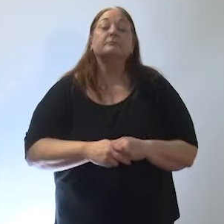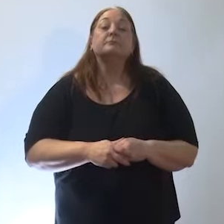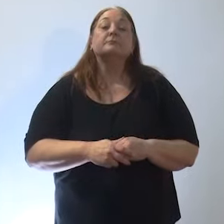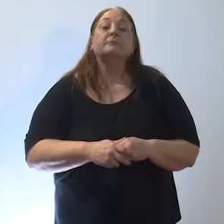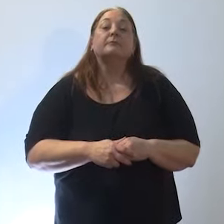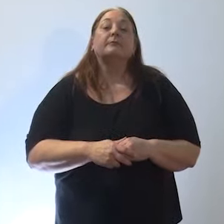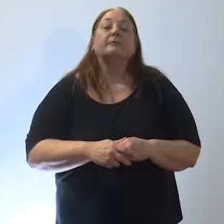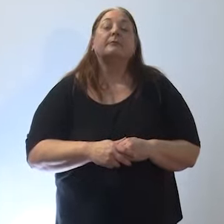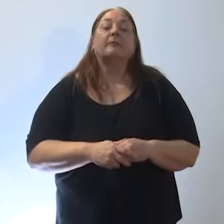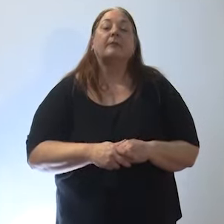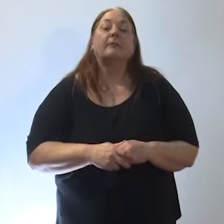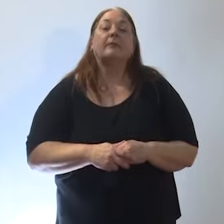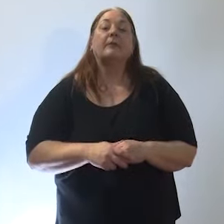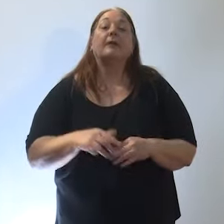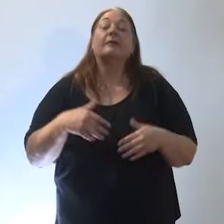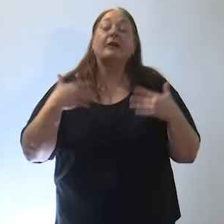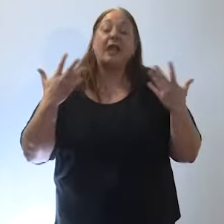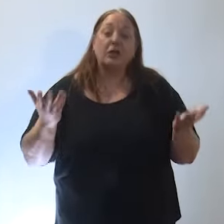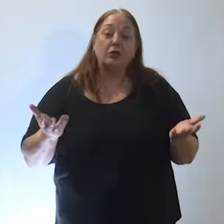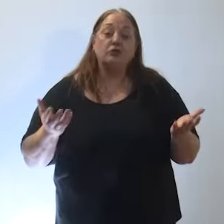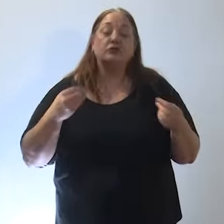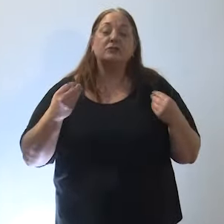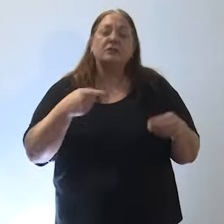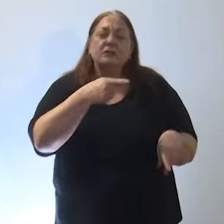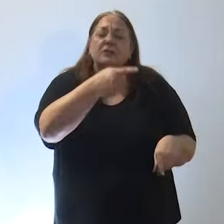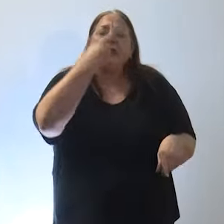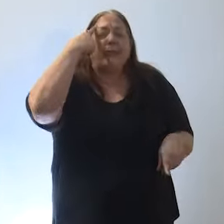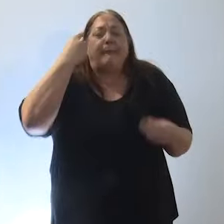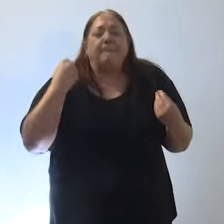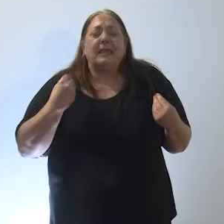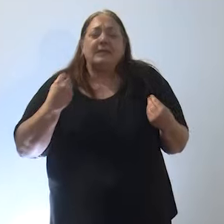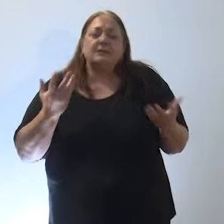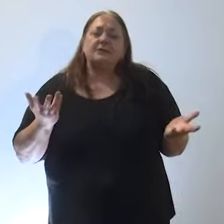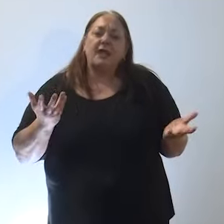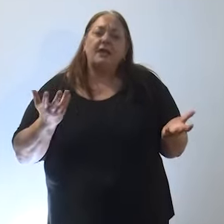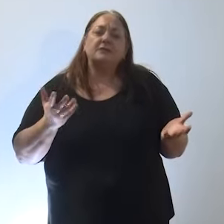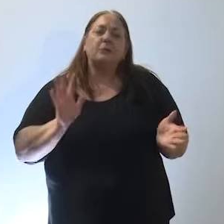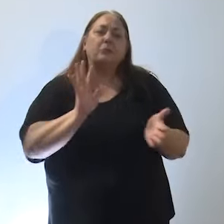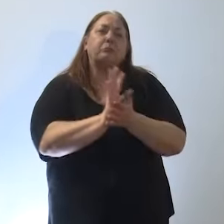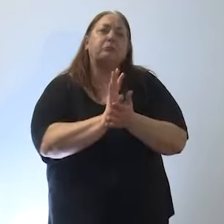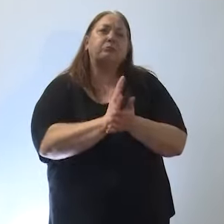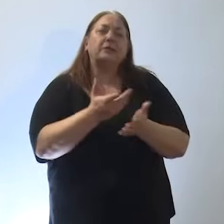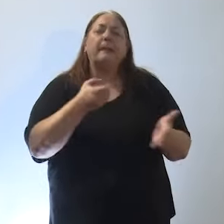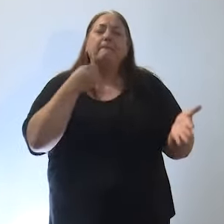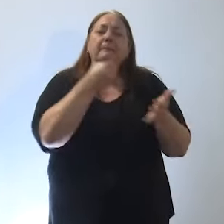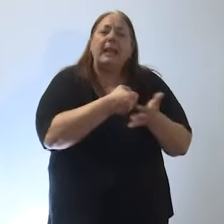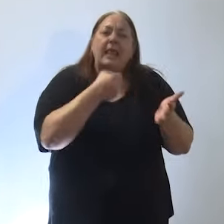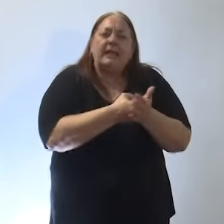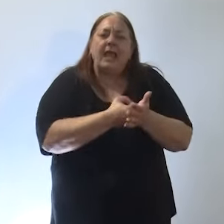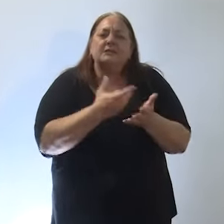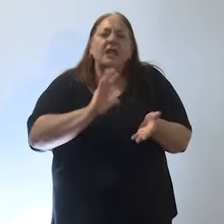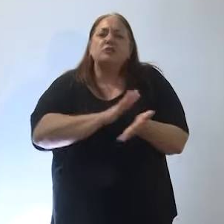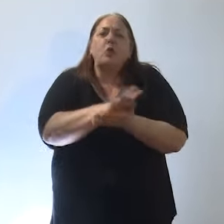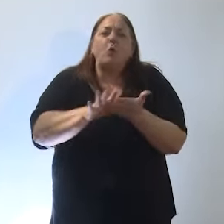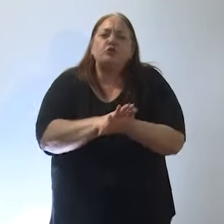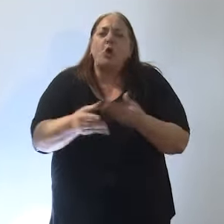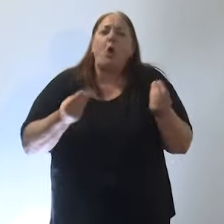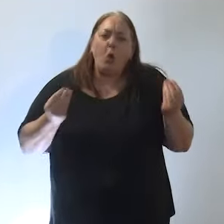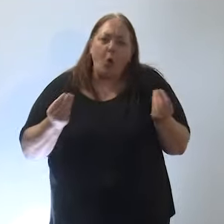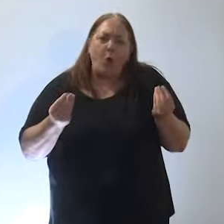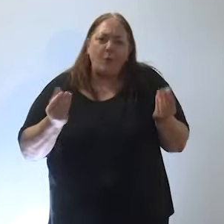enormidad Y entonces qué se te ocurre en términos de militancia para hacer sé que le reevis esas preguntas